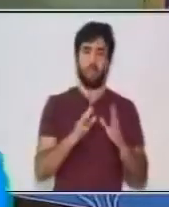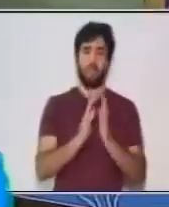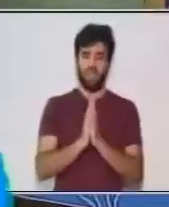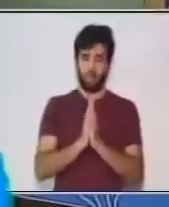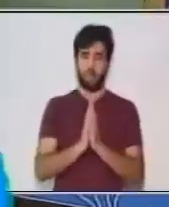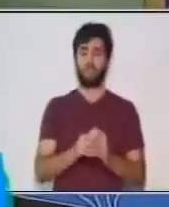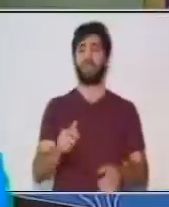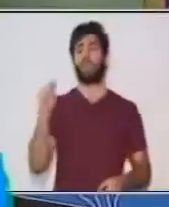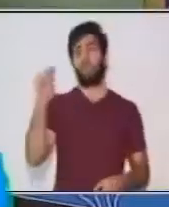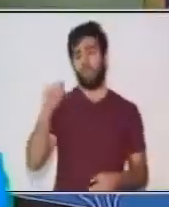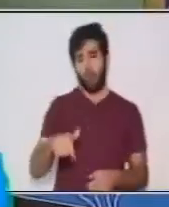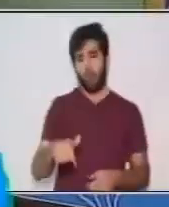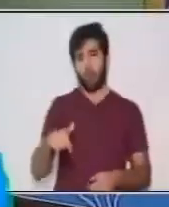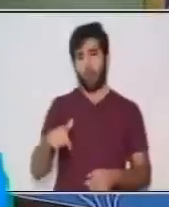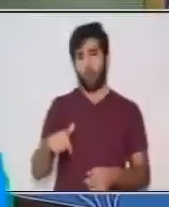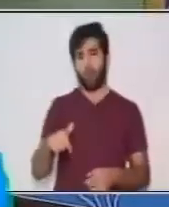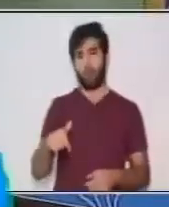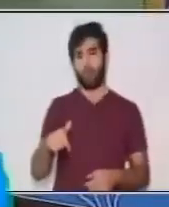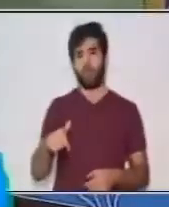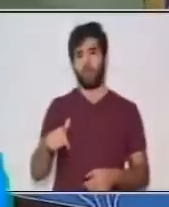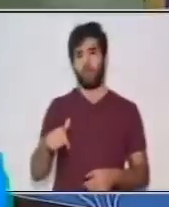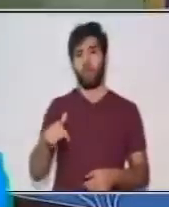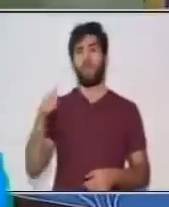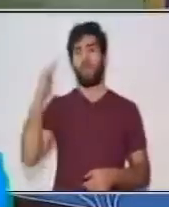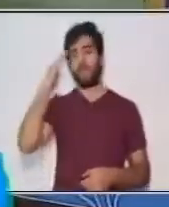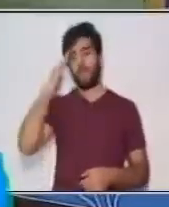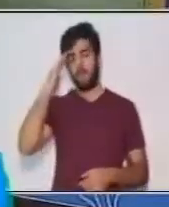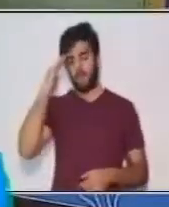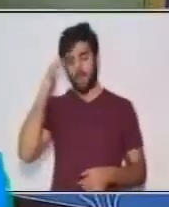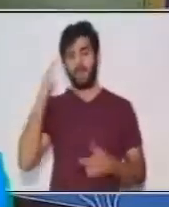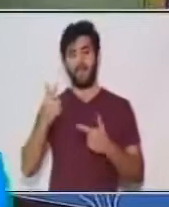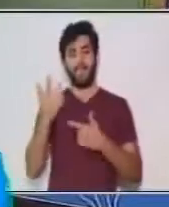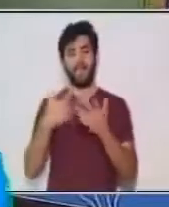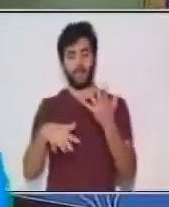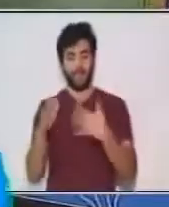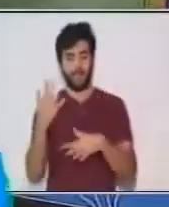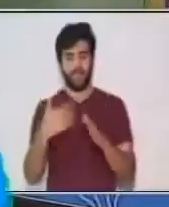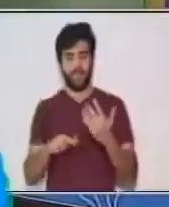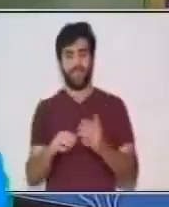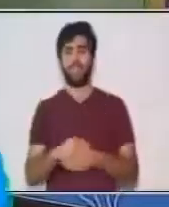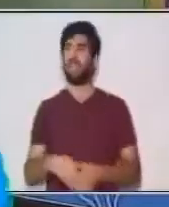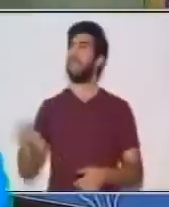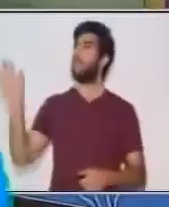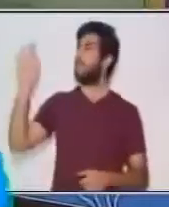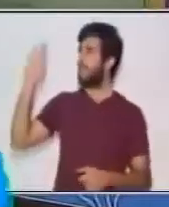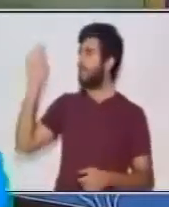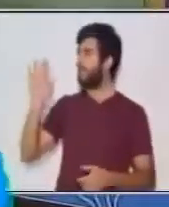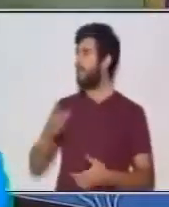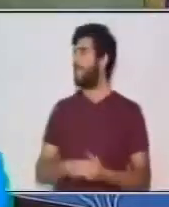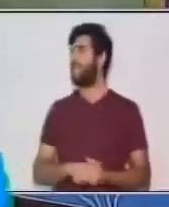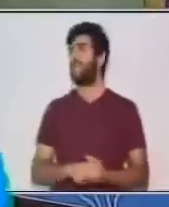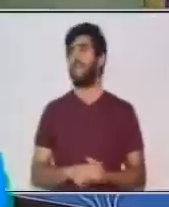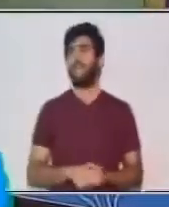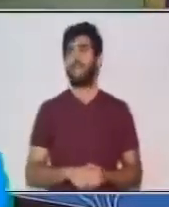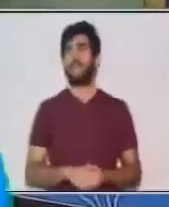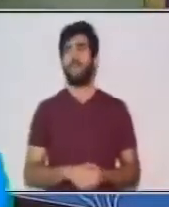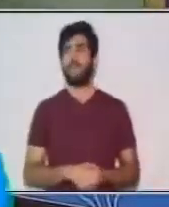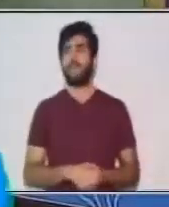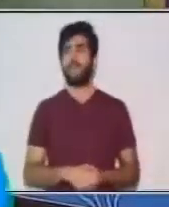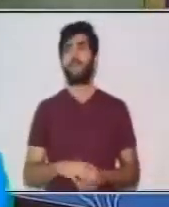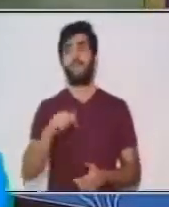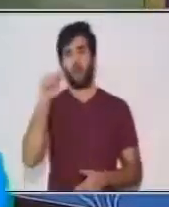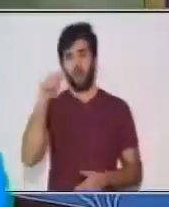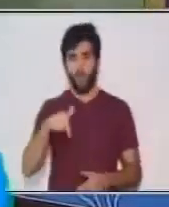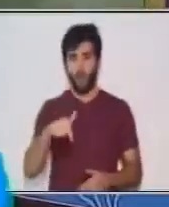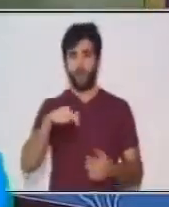Hoy nos acompaña Pablo en lengua de señas. Hola Pablo, y con esto damos inicio a